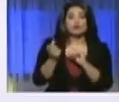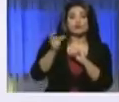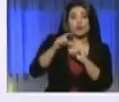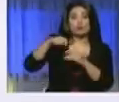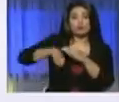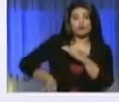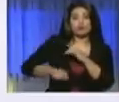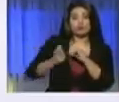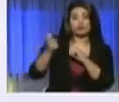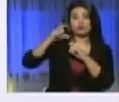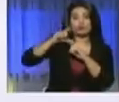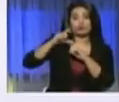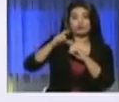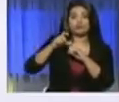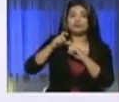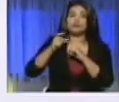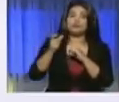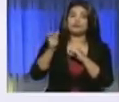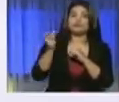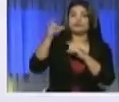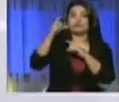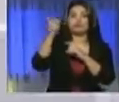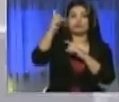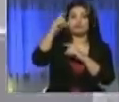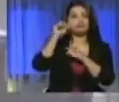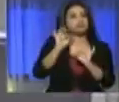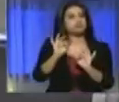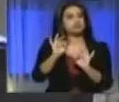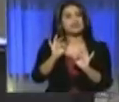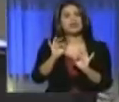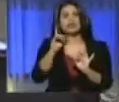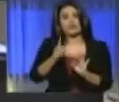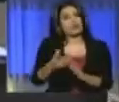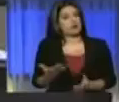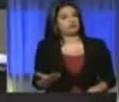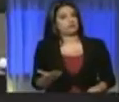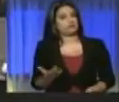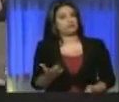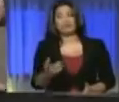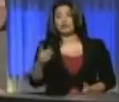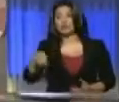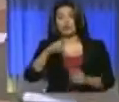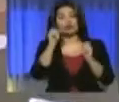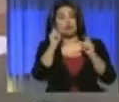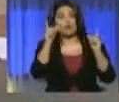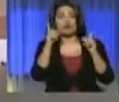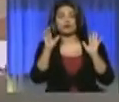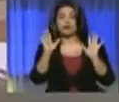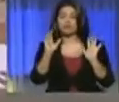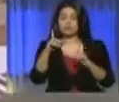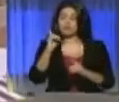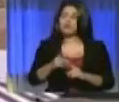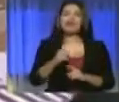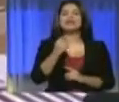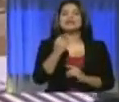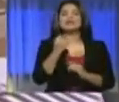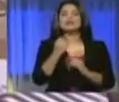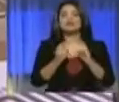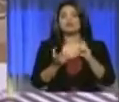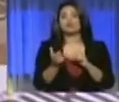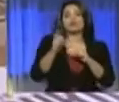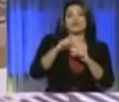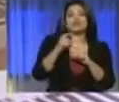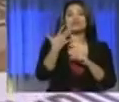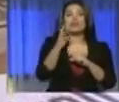necesario, contundente, fuerte y sorprendente del 50%